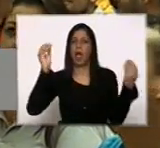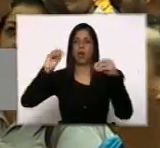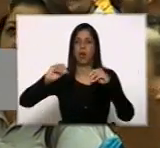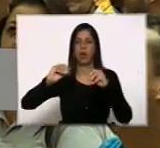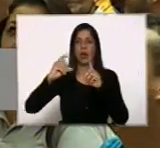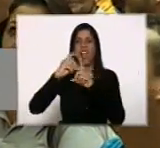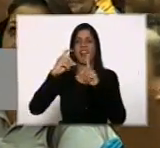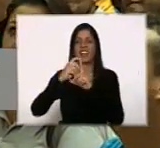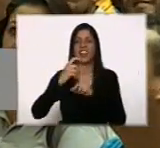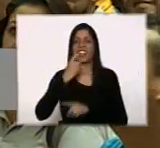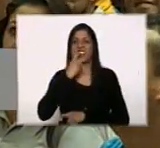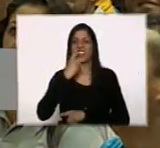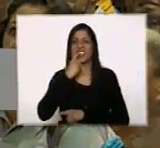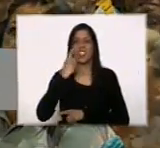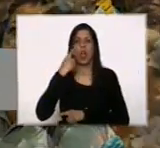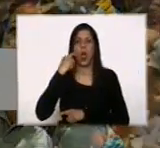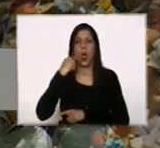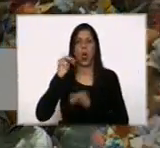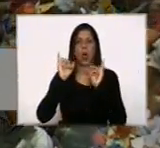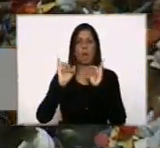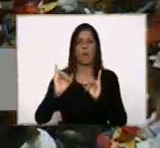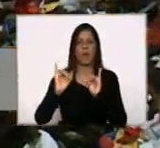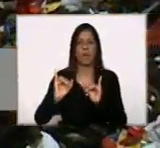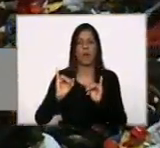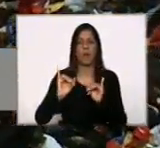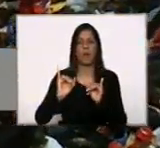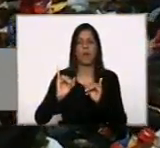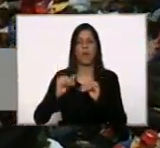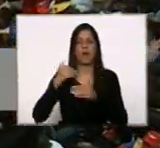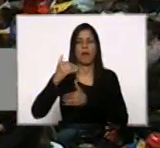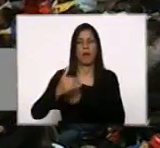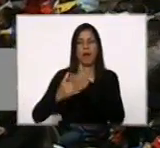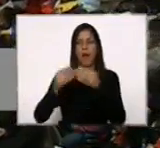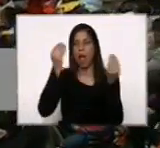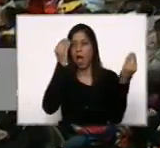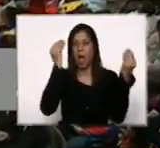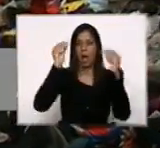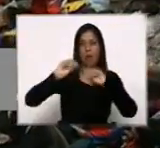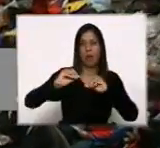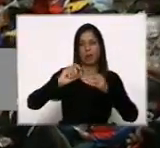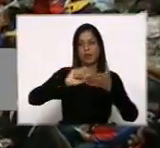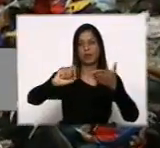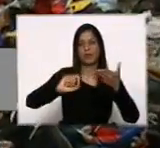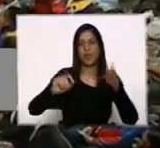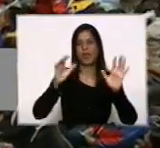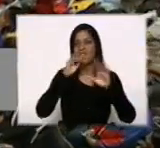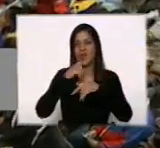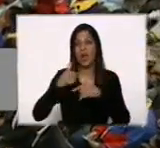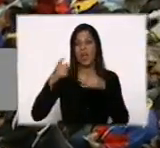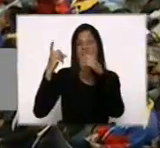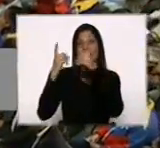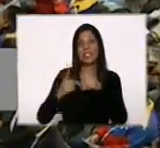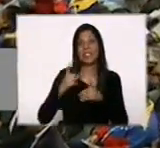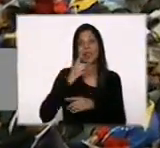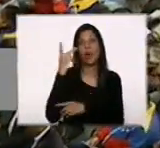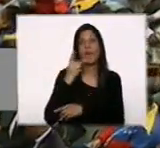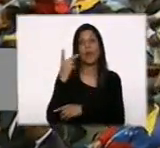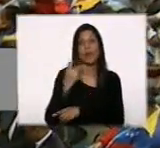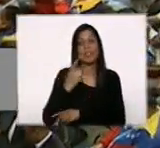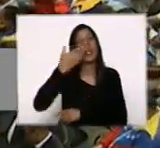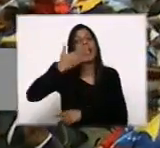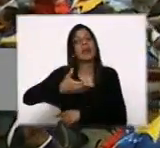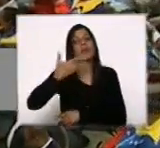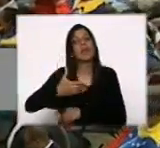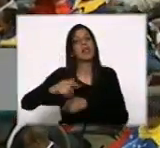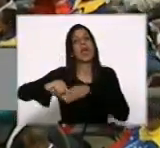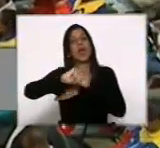no sancionada en ninguna norma, ley ni acuerdo escrito, de que todas las decisiones políticas más importantes del